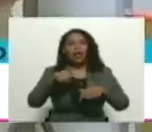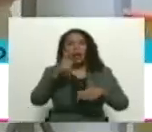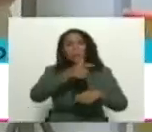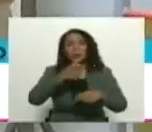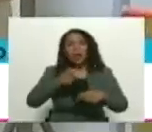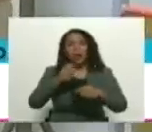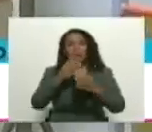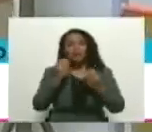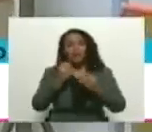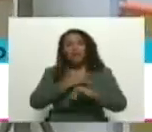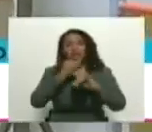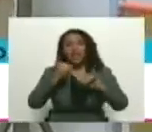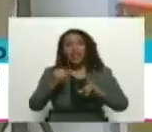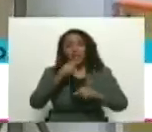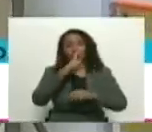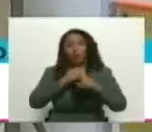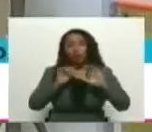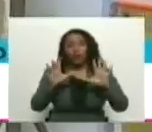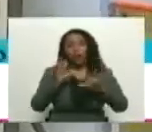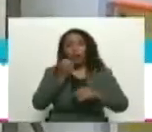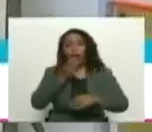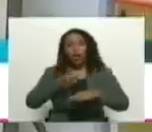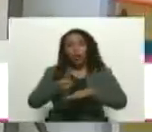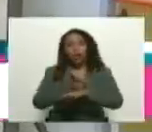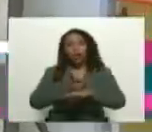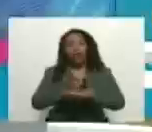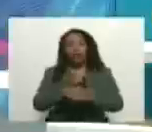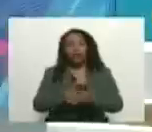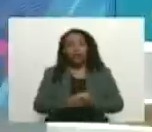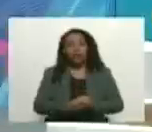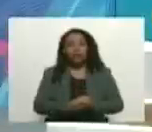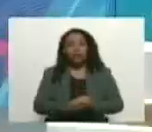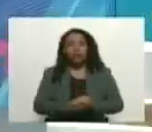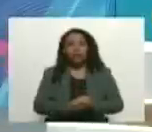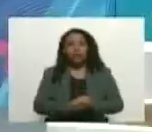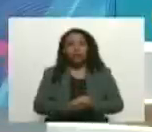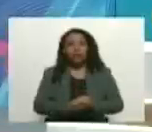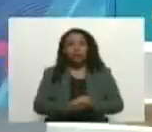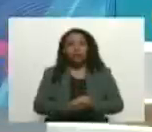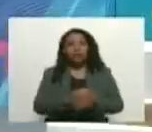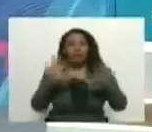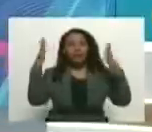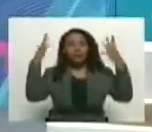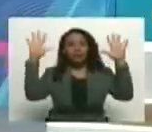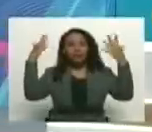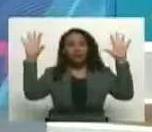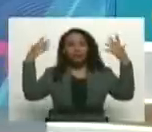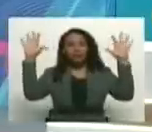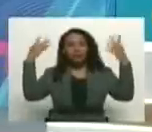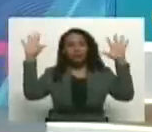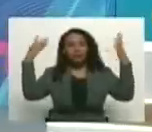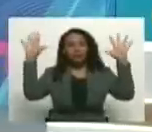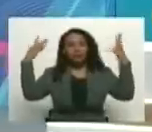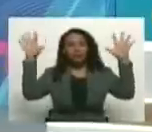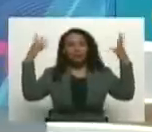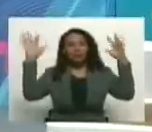contenta y complacida con el 1x10 del buen gobierno. Adelante, presidente. Bueno, le damos un aplauso desde aquí. Un aplauso a ustedes.